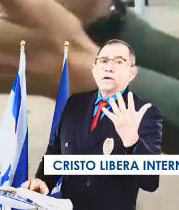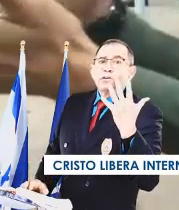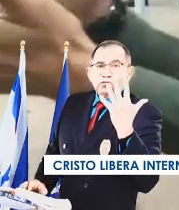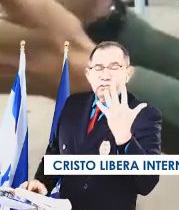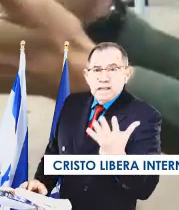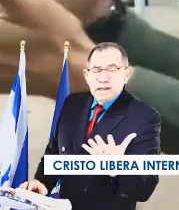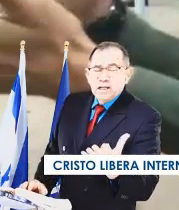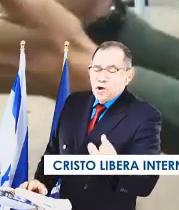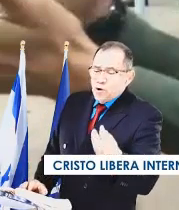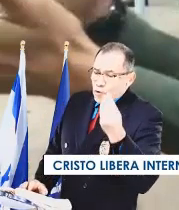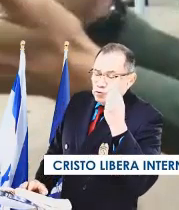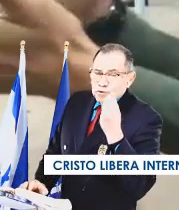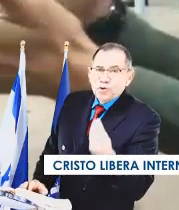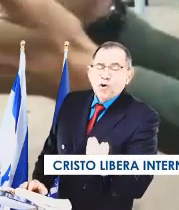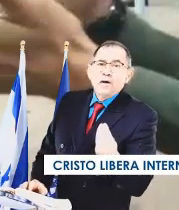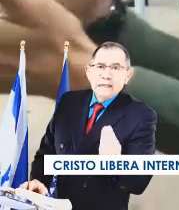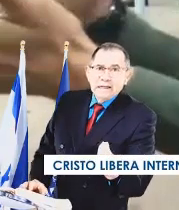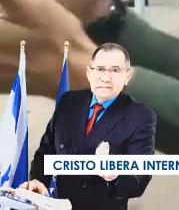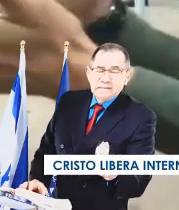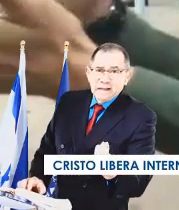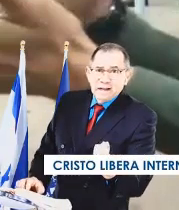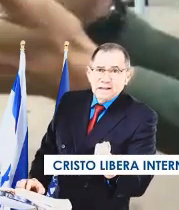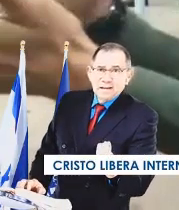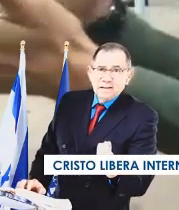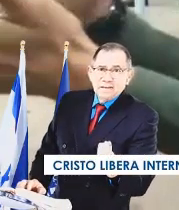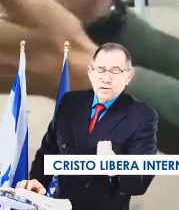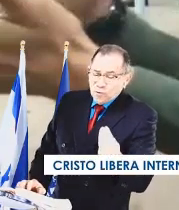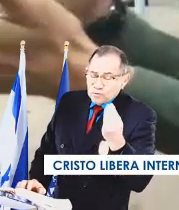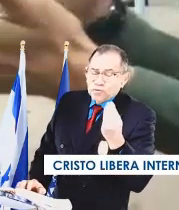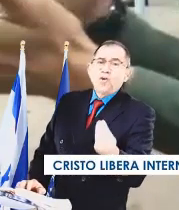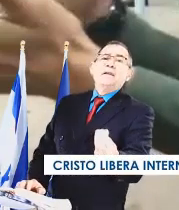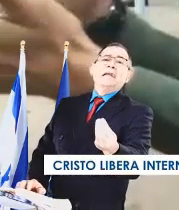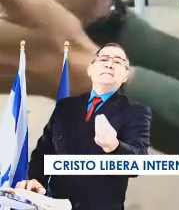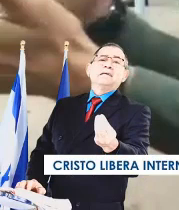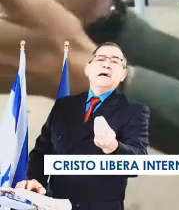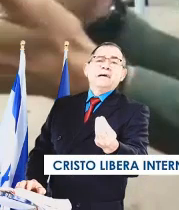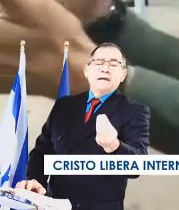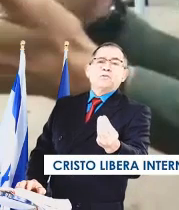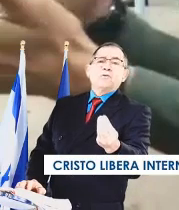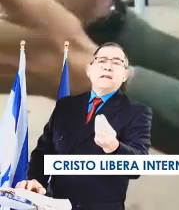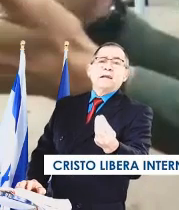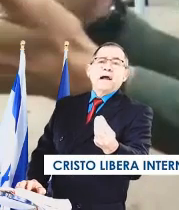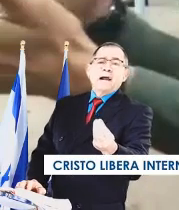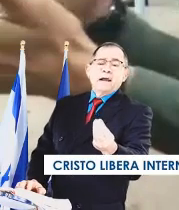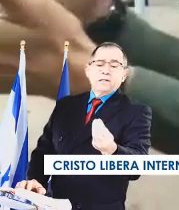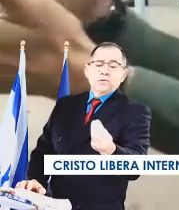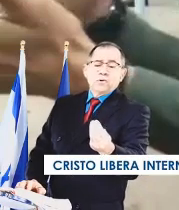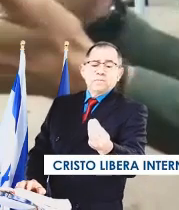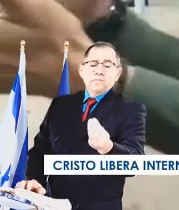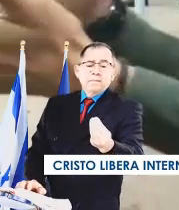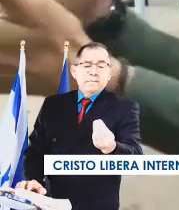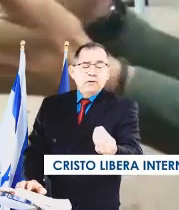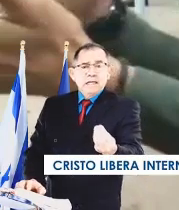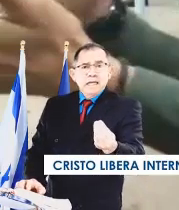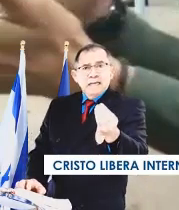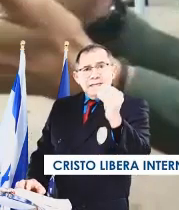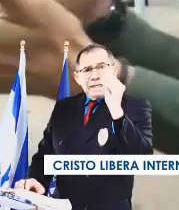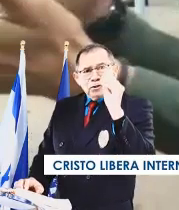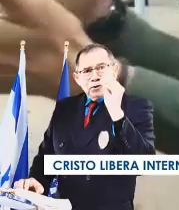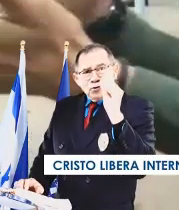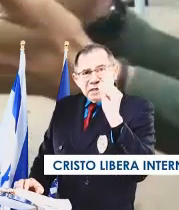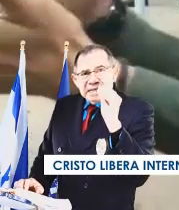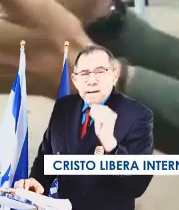y esto lo que Dios quiere con toda la iglesia con toda la iglesia Cristo quiere que haga esto mi hermano